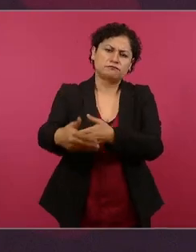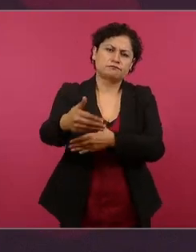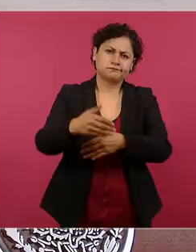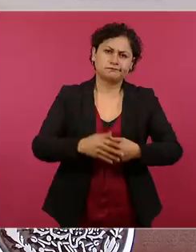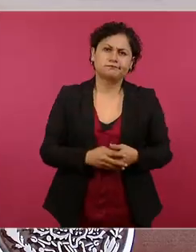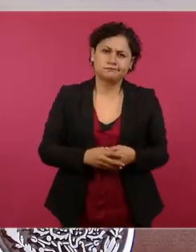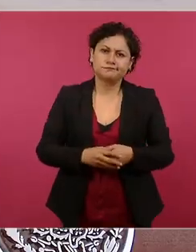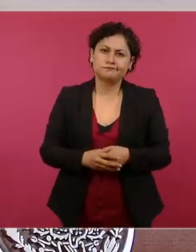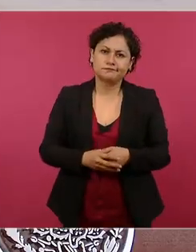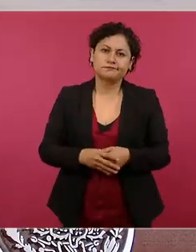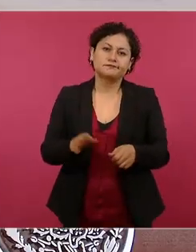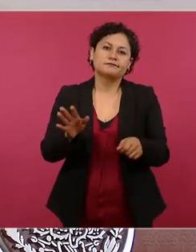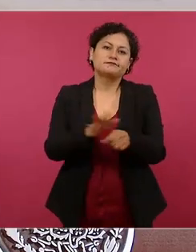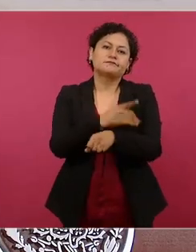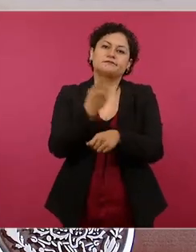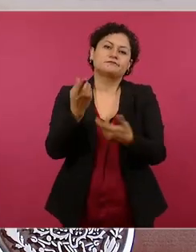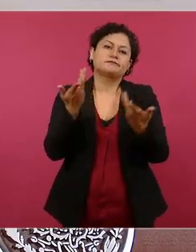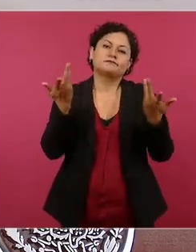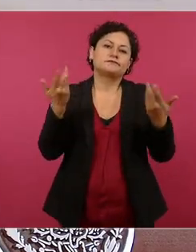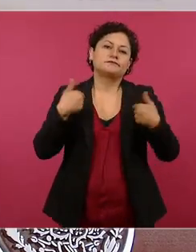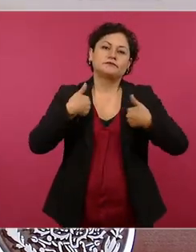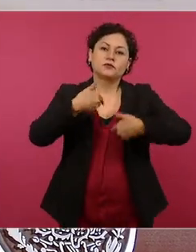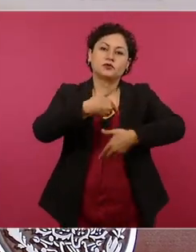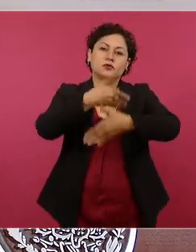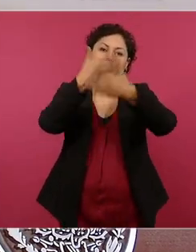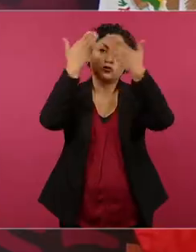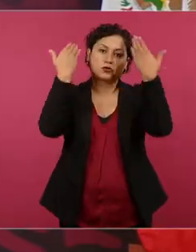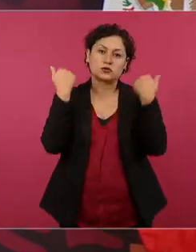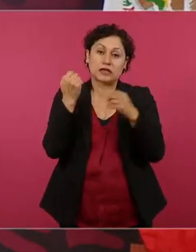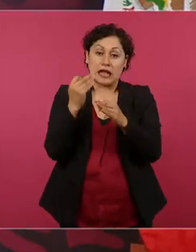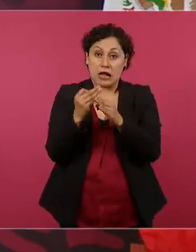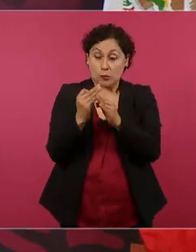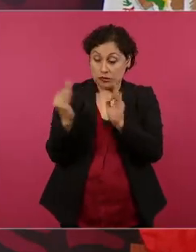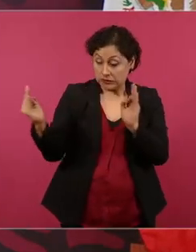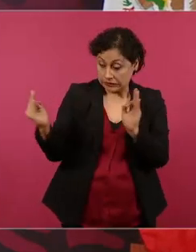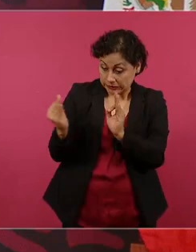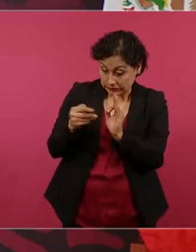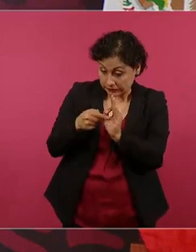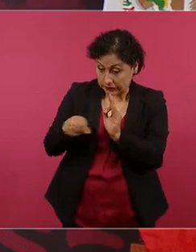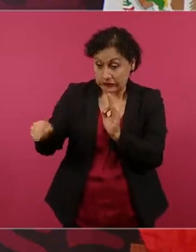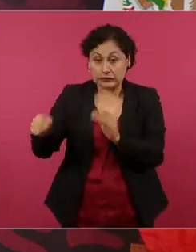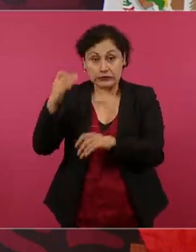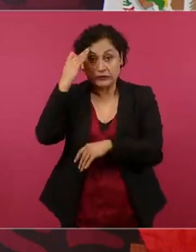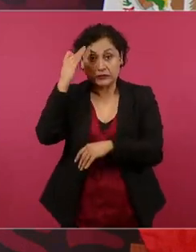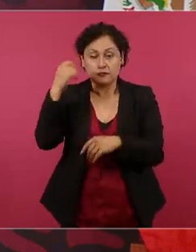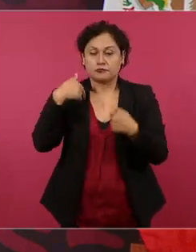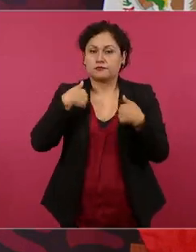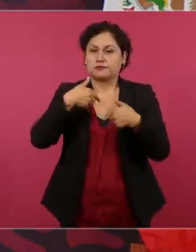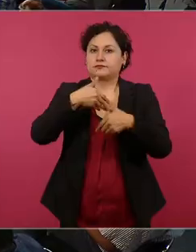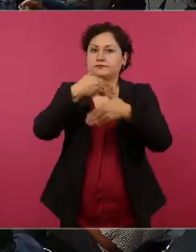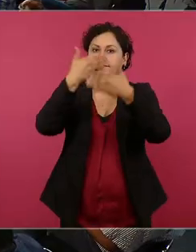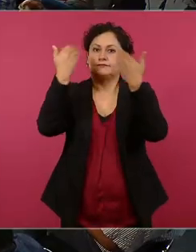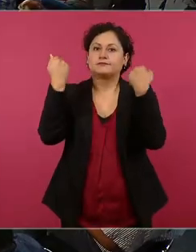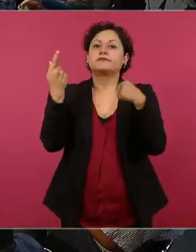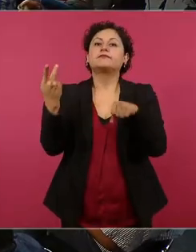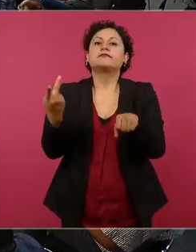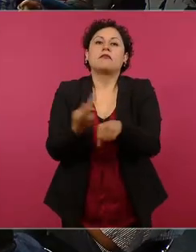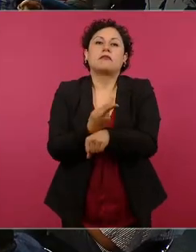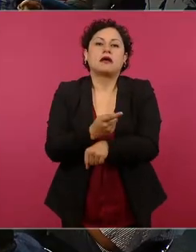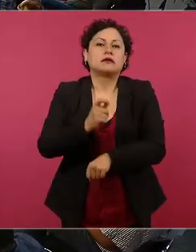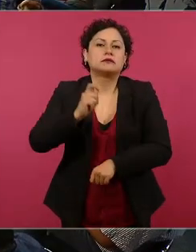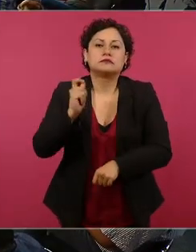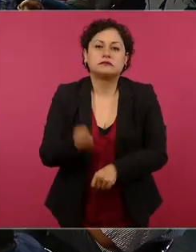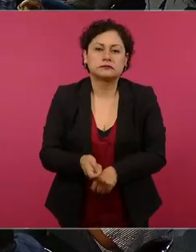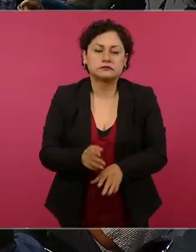porque no sé qué me depare el destino en este tiempo, pero ya es poco. Y